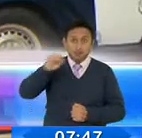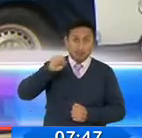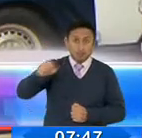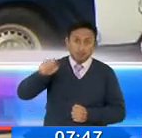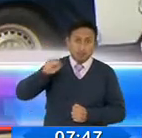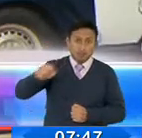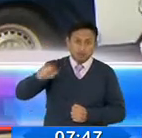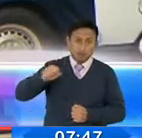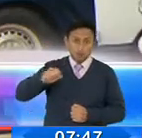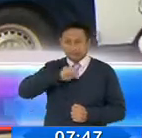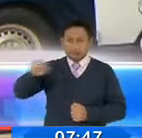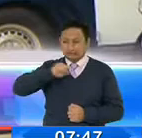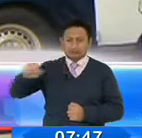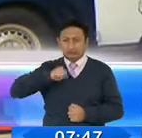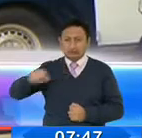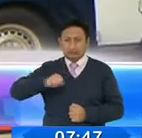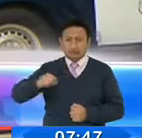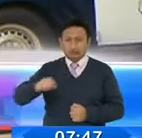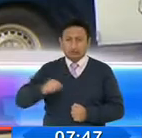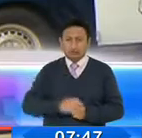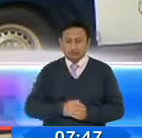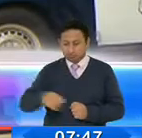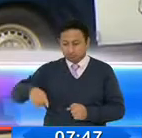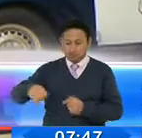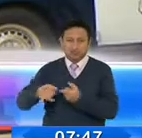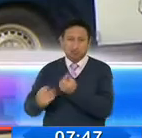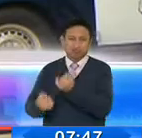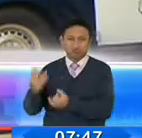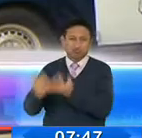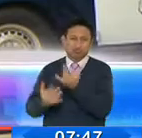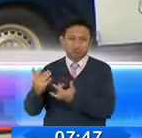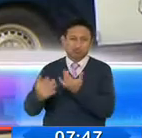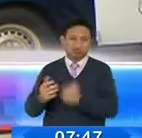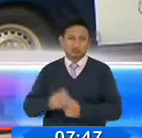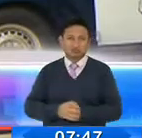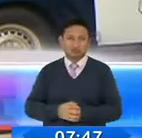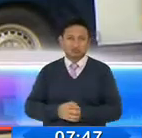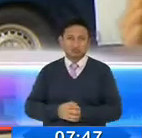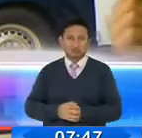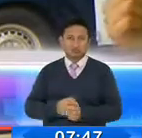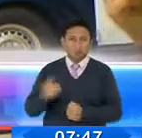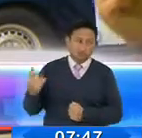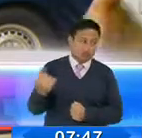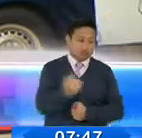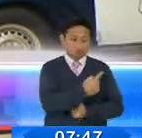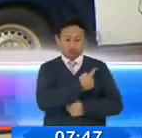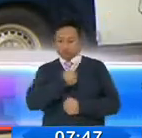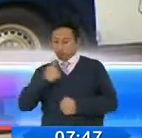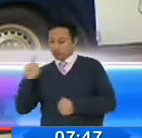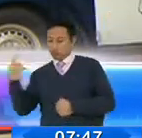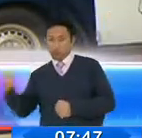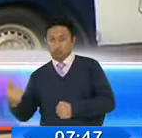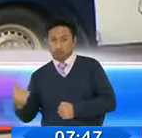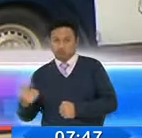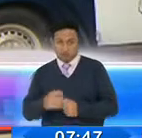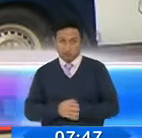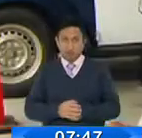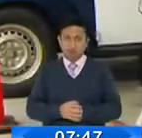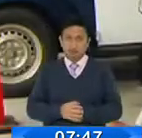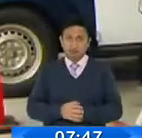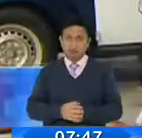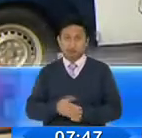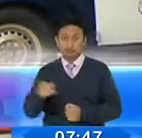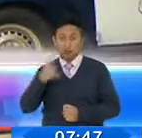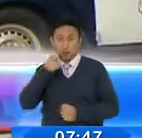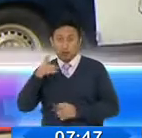poder salir. Y entonces esa puerta ya estaba tomada. A lo que me doy la vuelta del lado del conductor, saco al